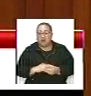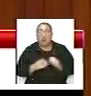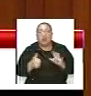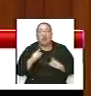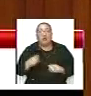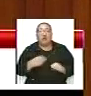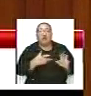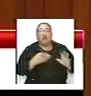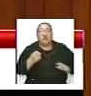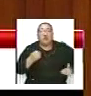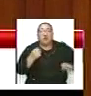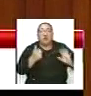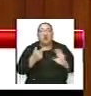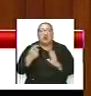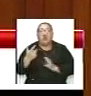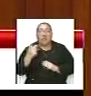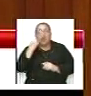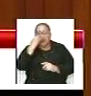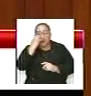6.963 usuarios,